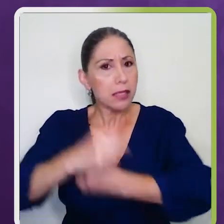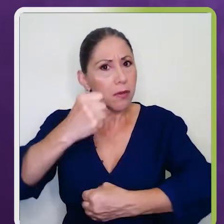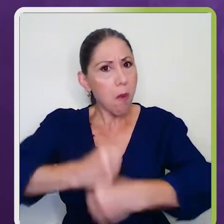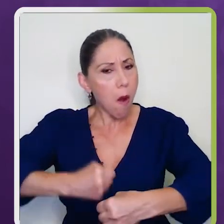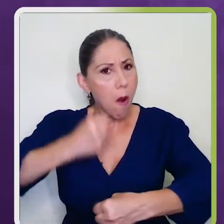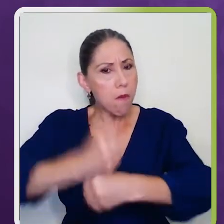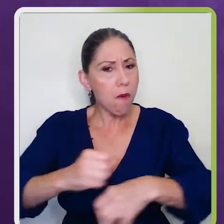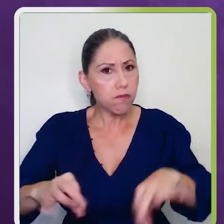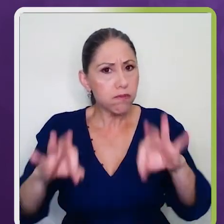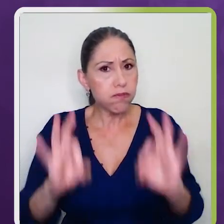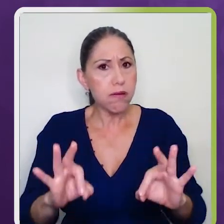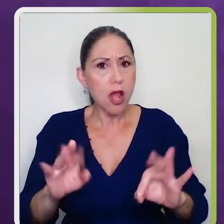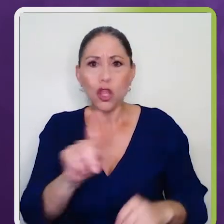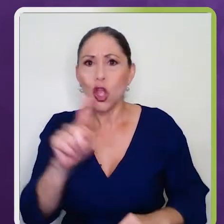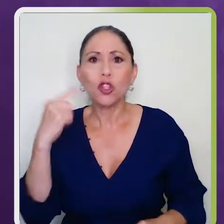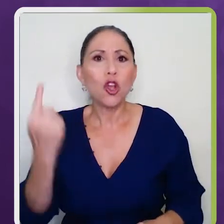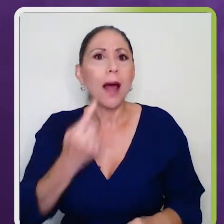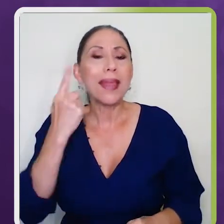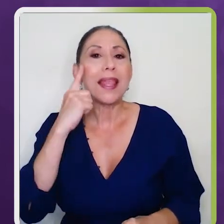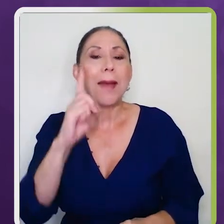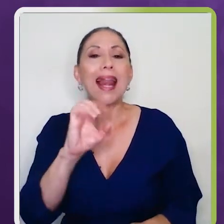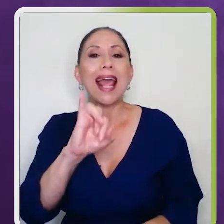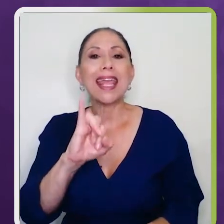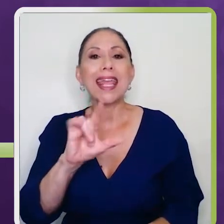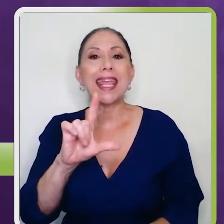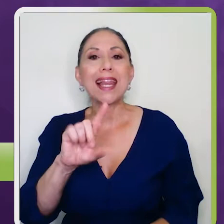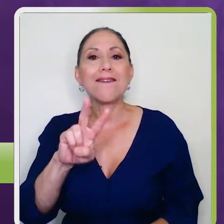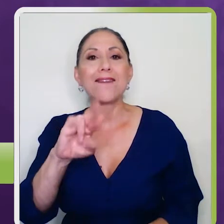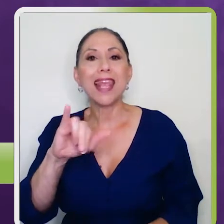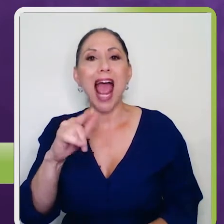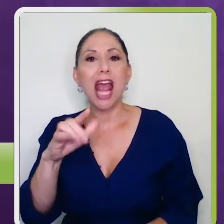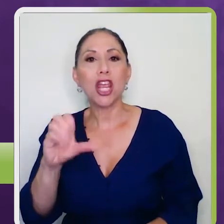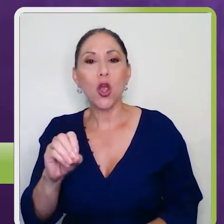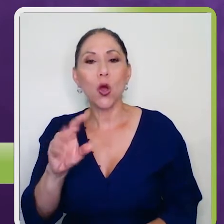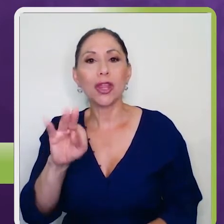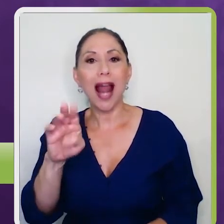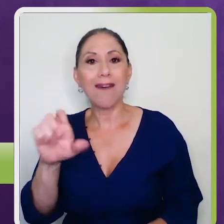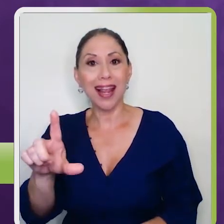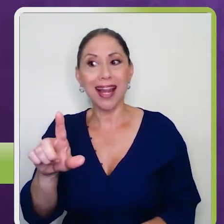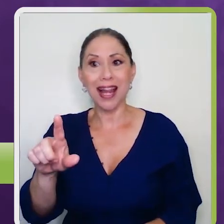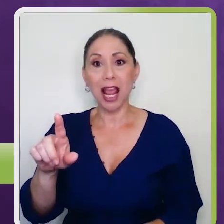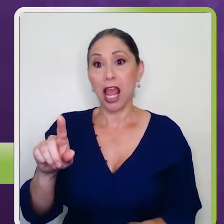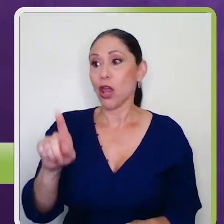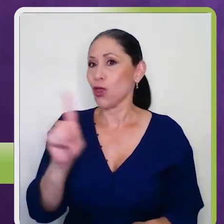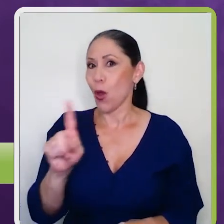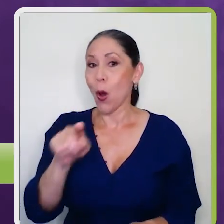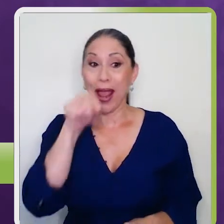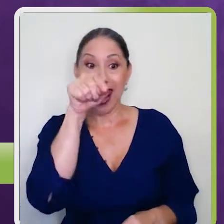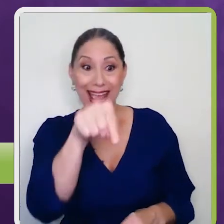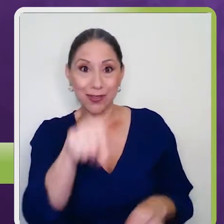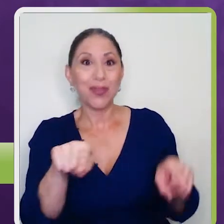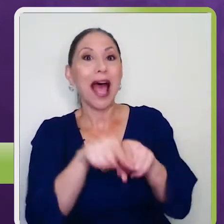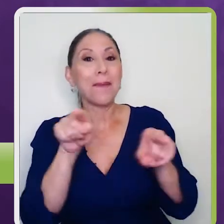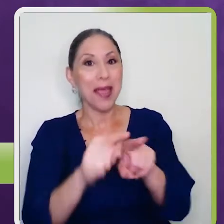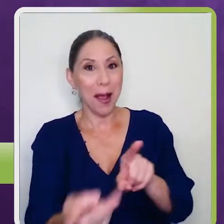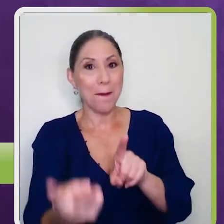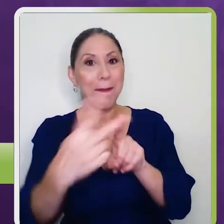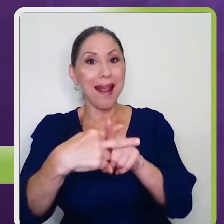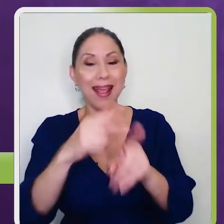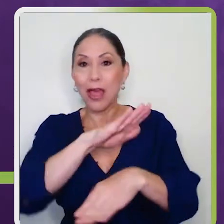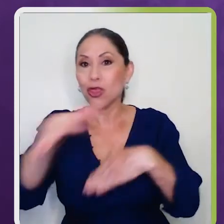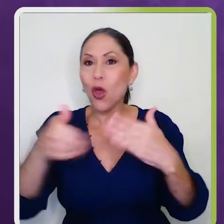funcione. Y funcione no solo para el Viaggio Travel, sino que esa cadena va a funcionar para todas las agencias que también